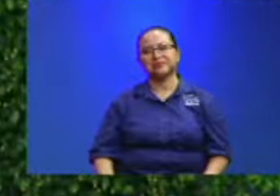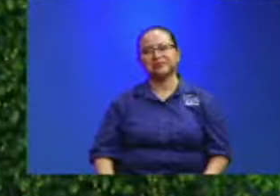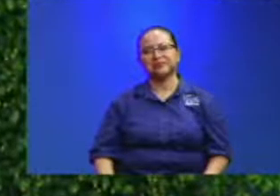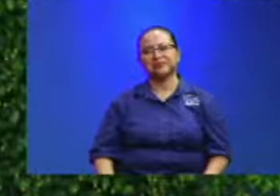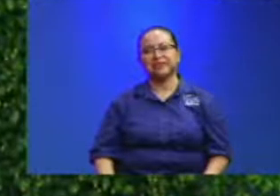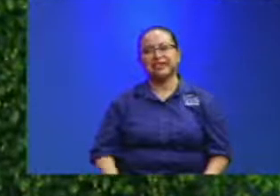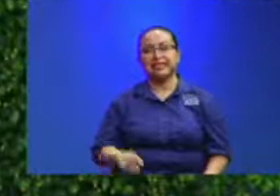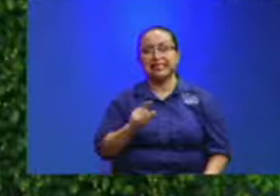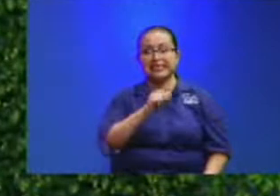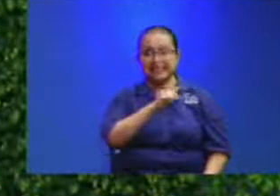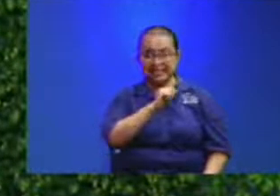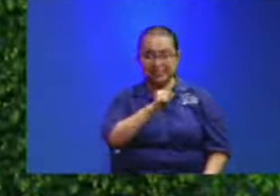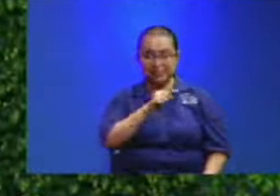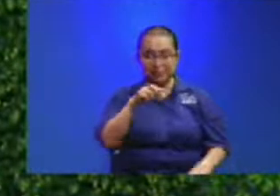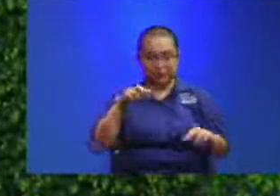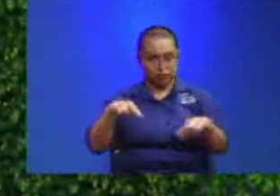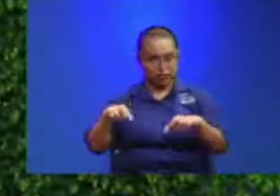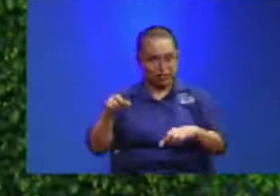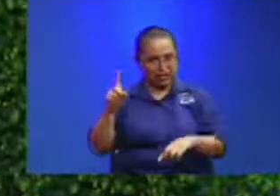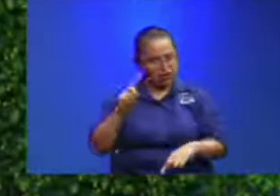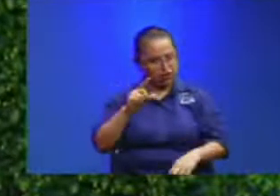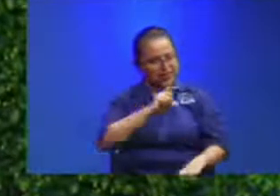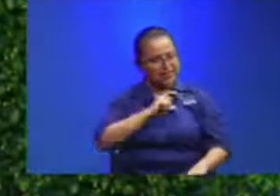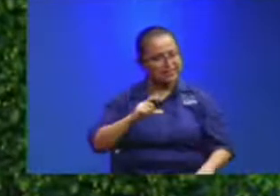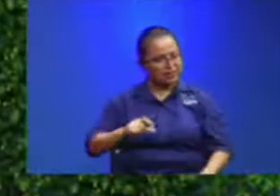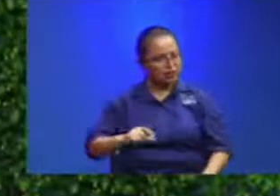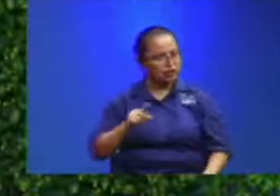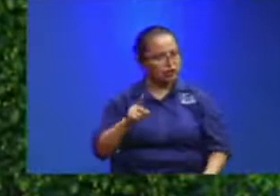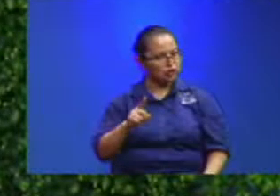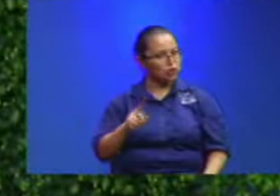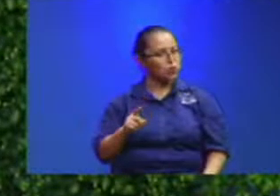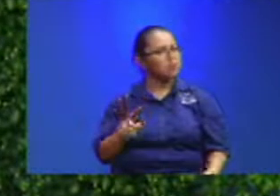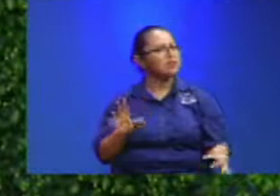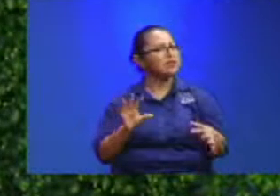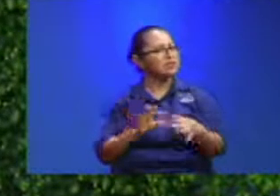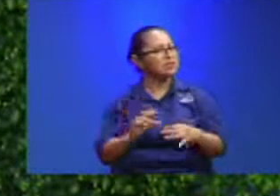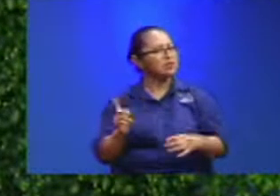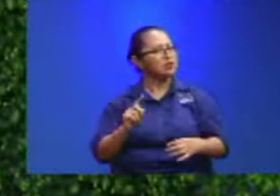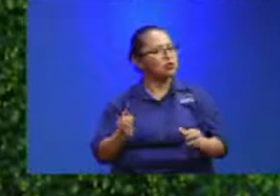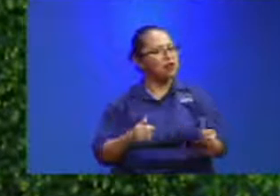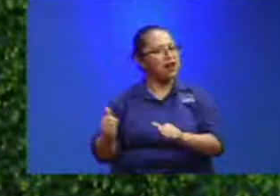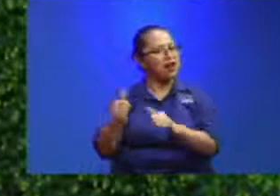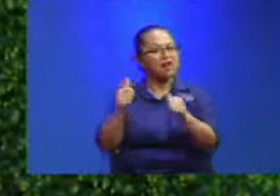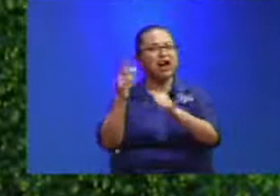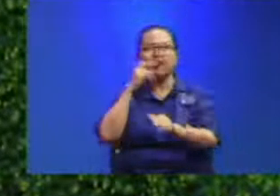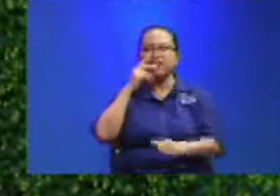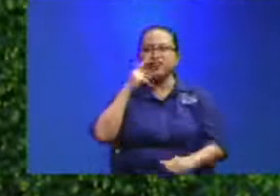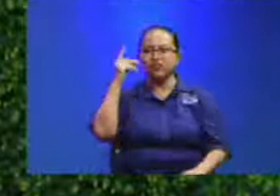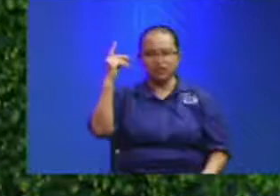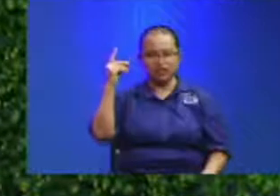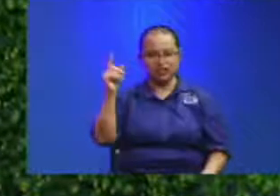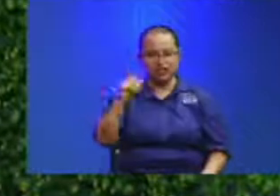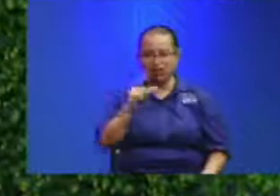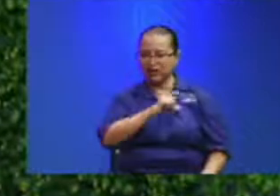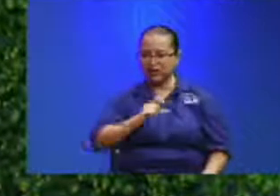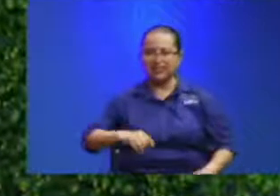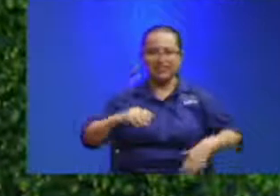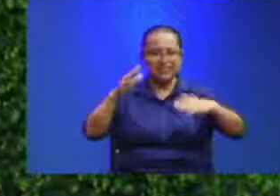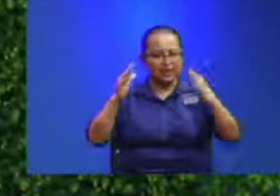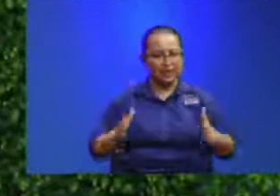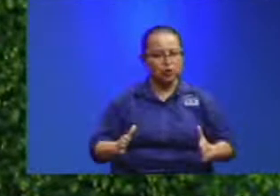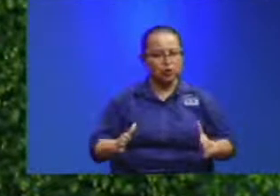si esa persona no es cristiana con la que está saliendo si no alaba a dios si no es cristiana